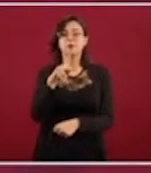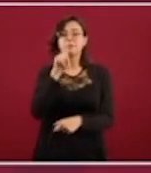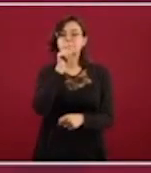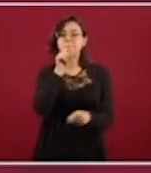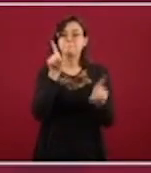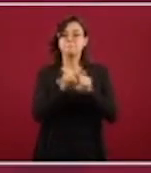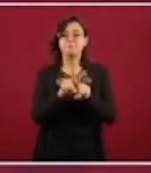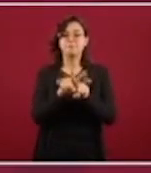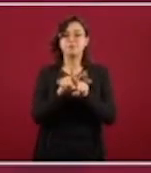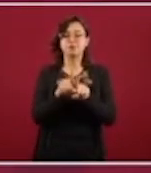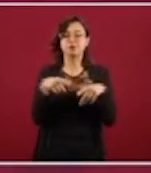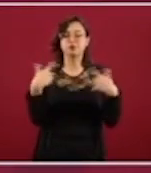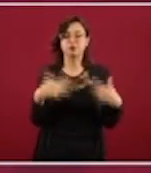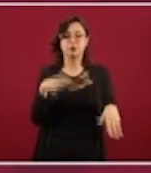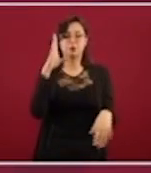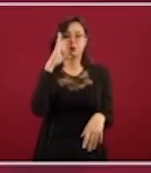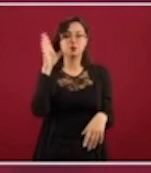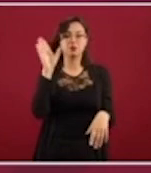maestro emérito,